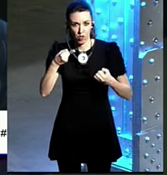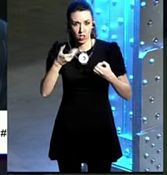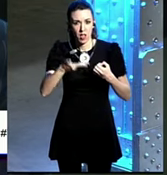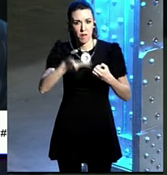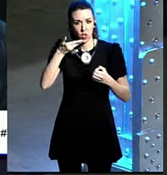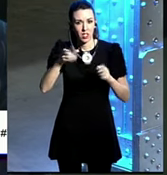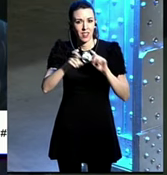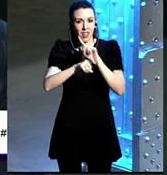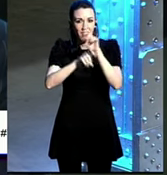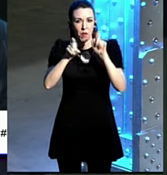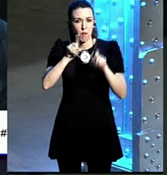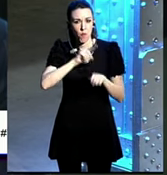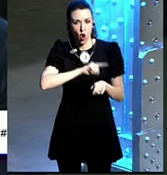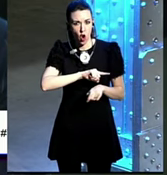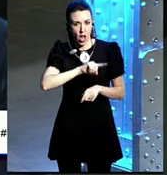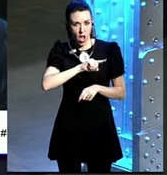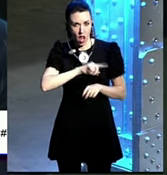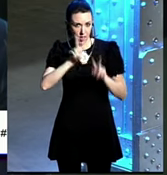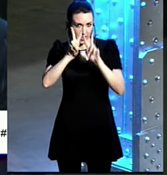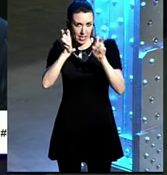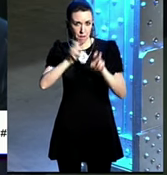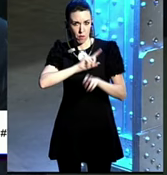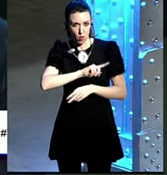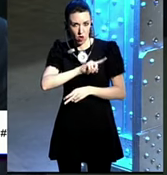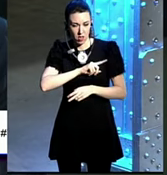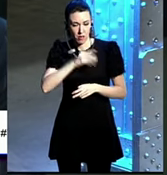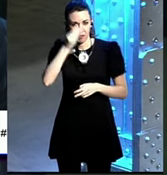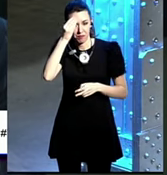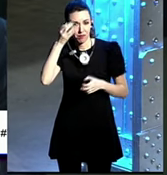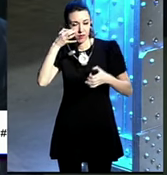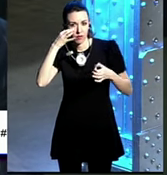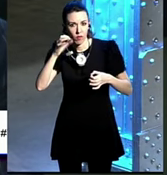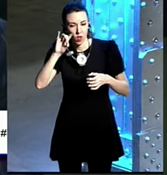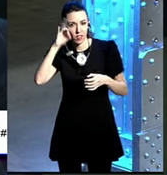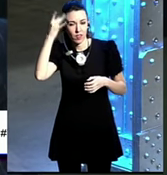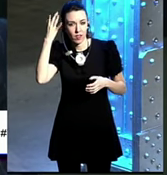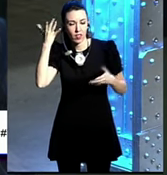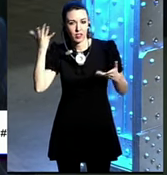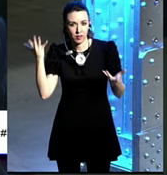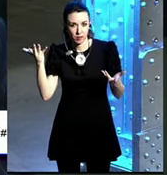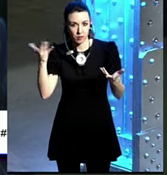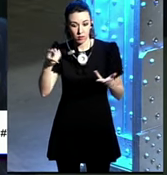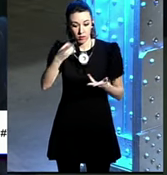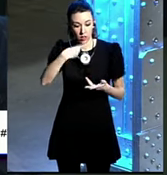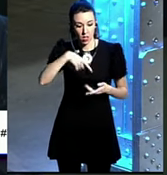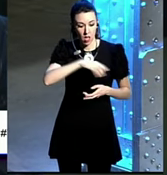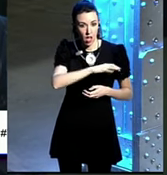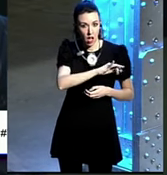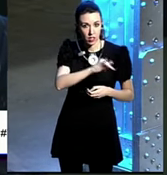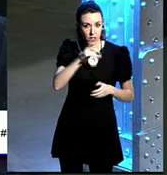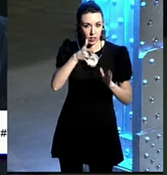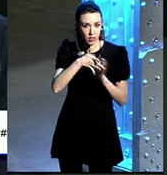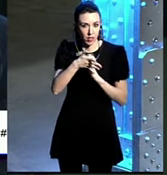las cuestiones morales y yo creo mucho en la idea de que nuestra existencia es